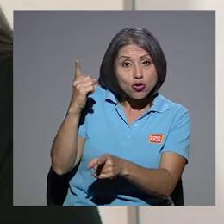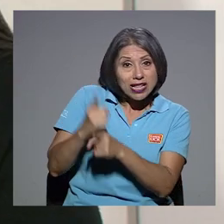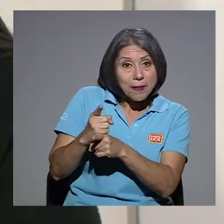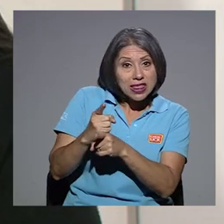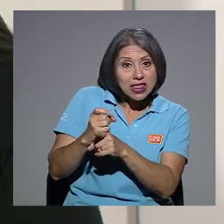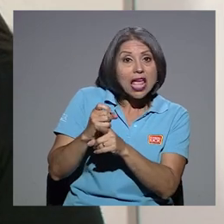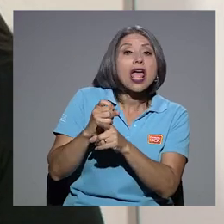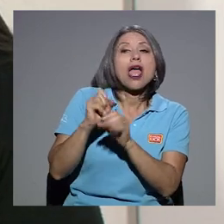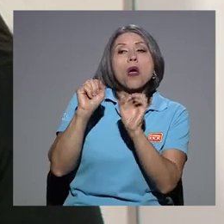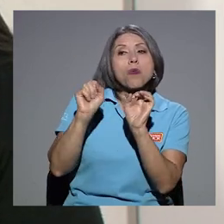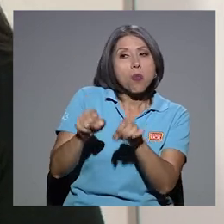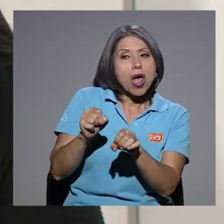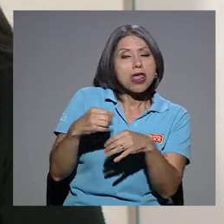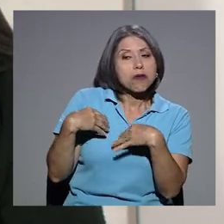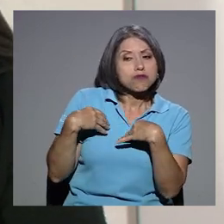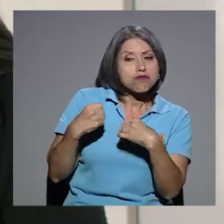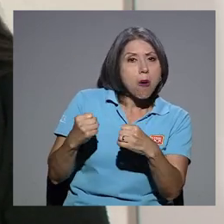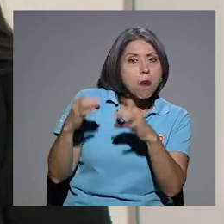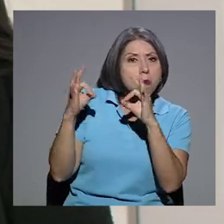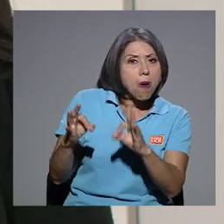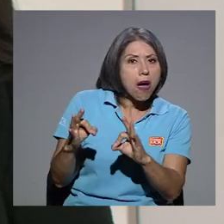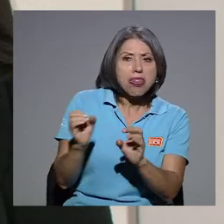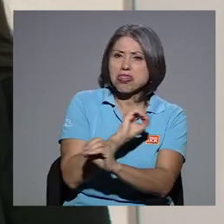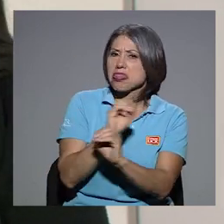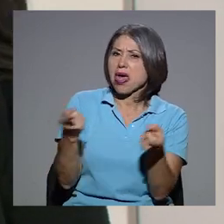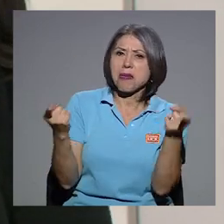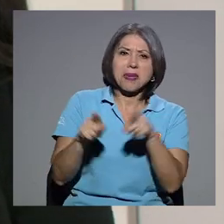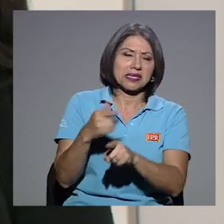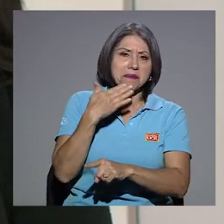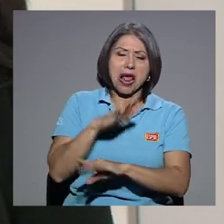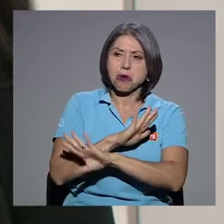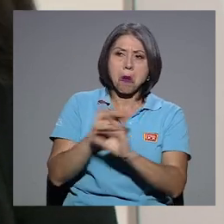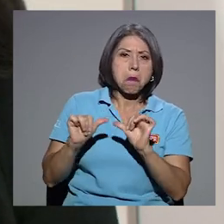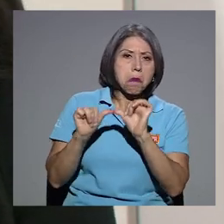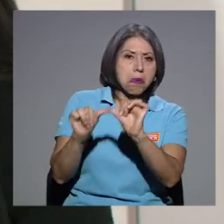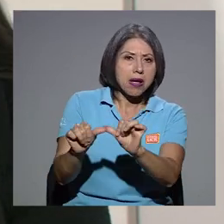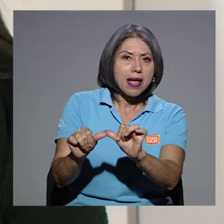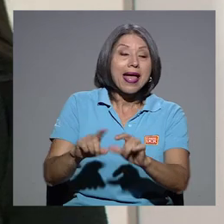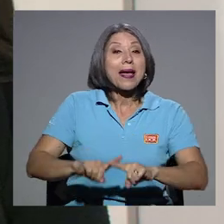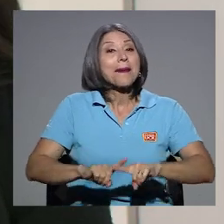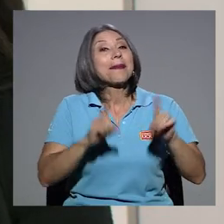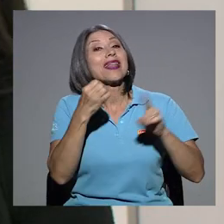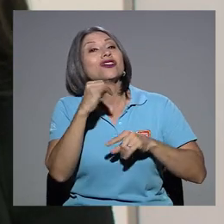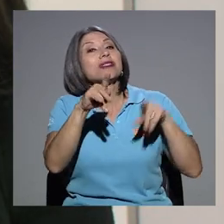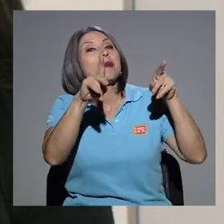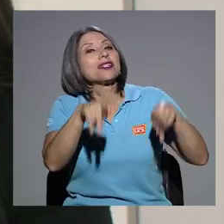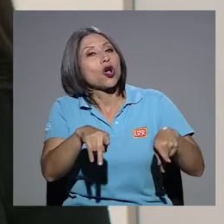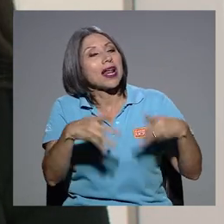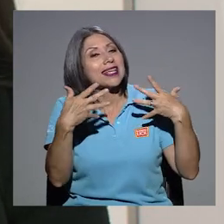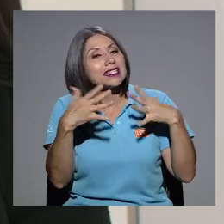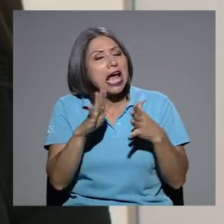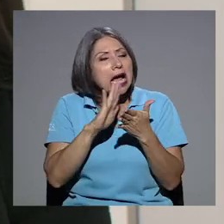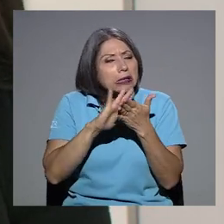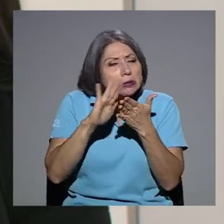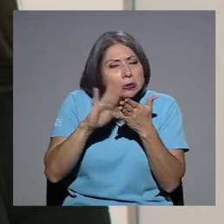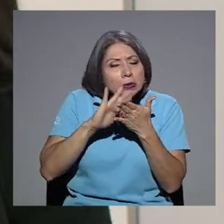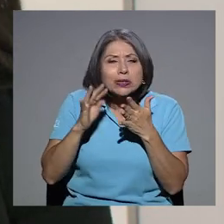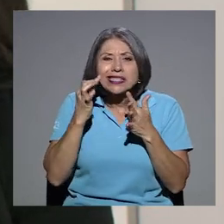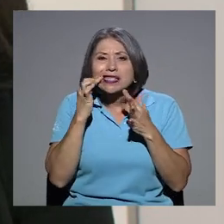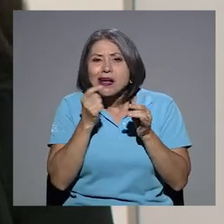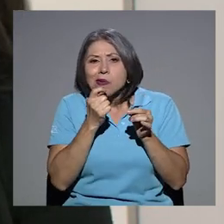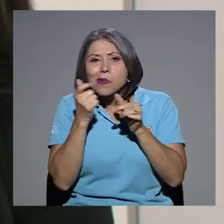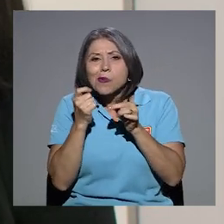dejar consecuencias. ¿Okay? El asunto es que si la persona, después de que se hizo el tratamiento con el